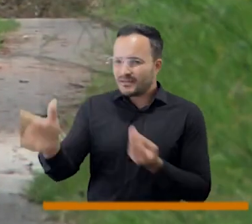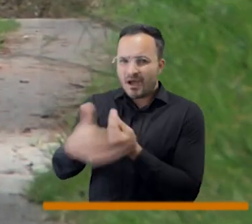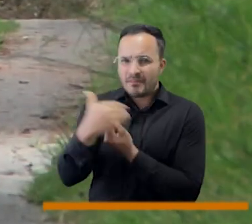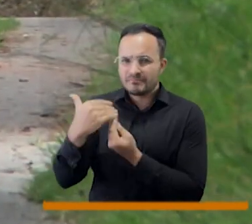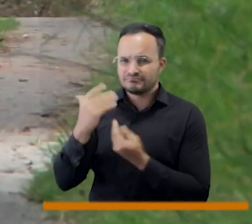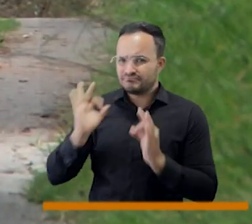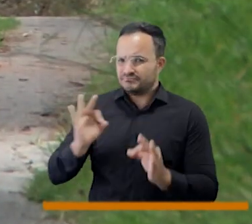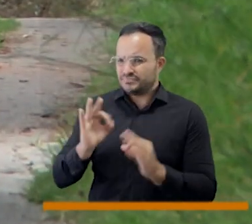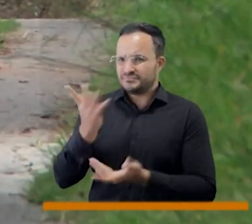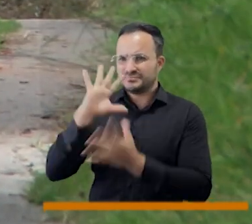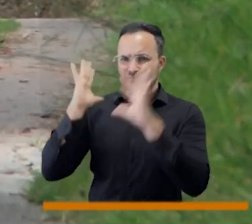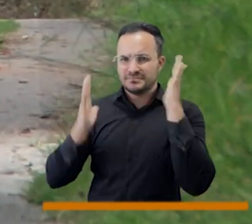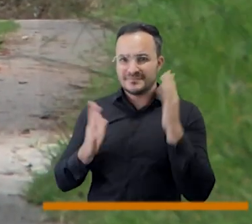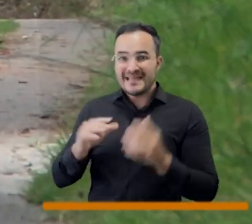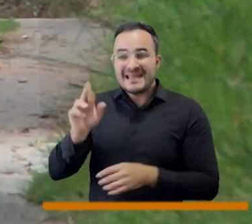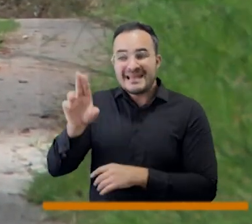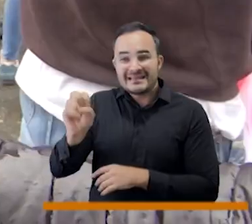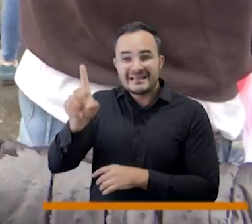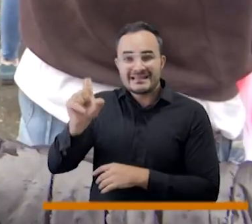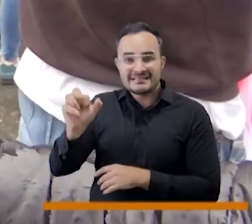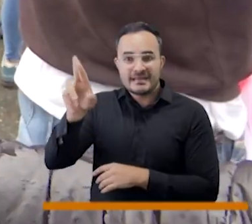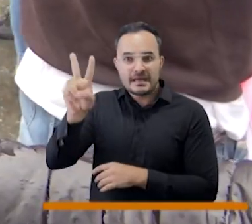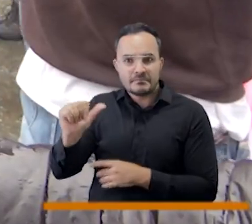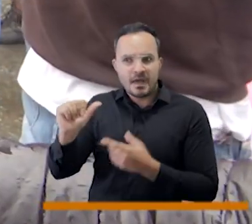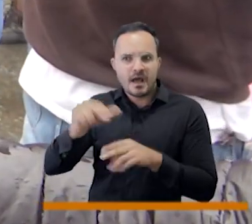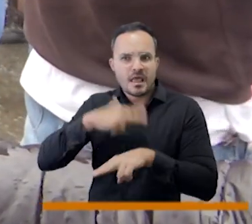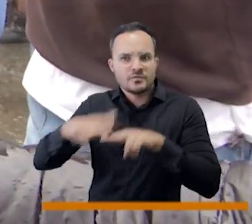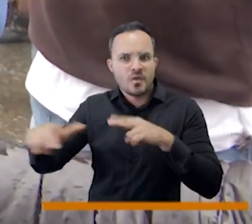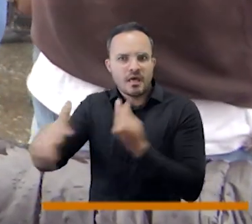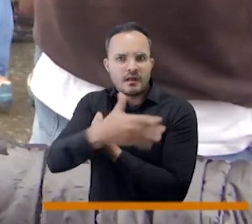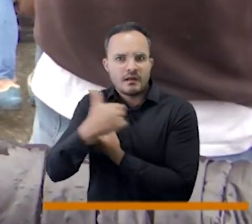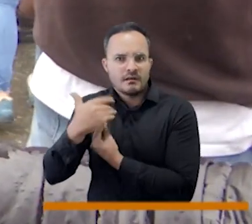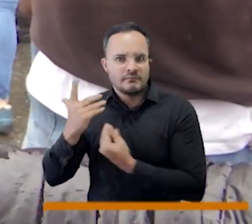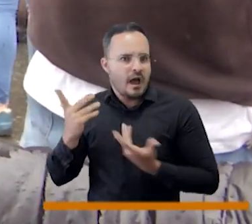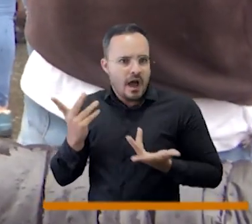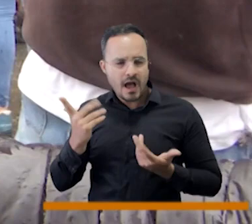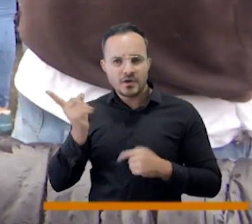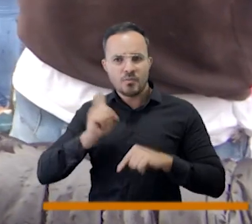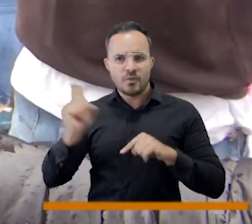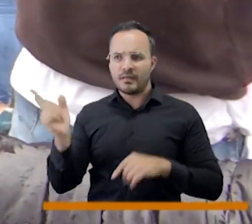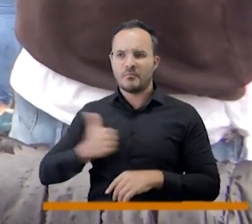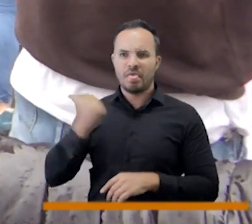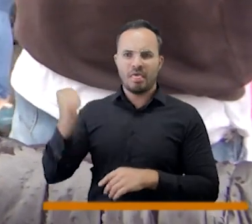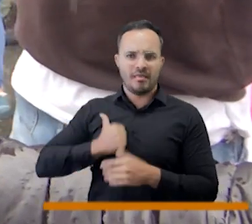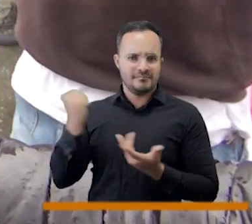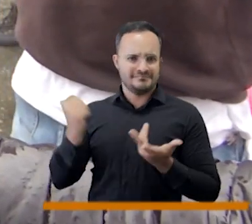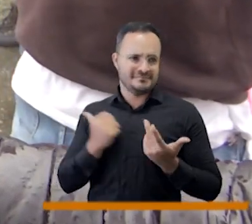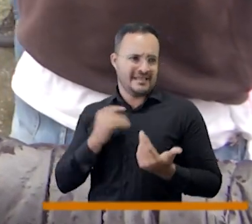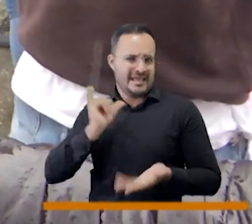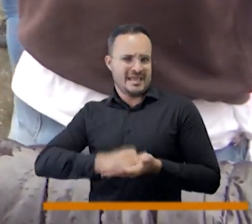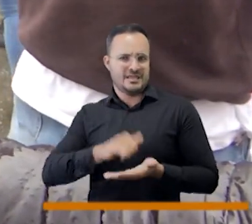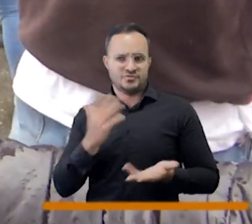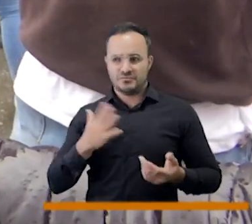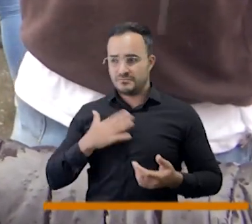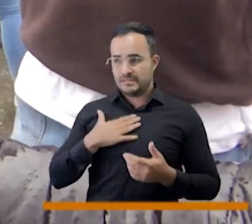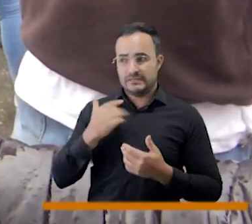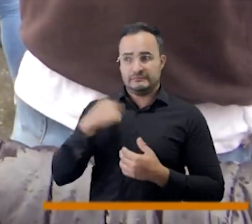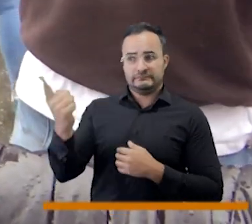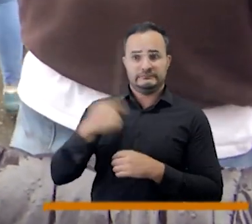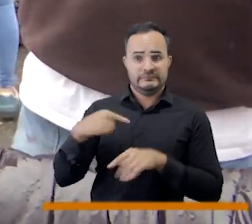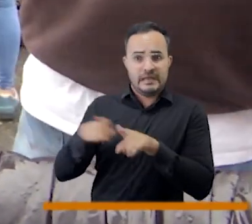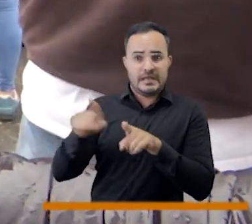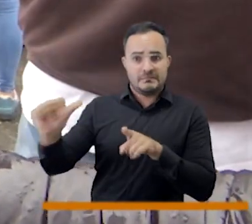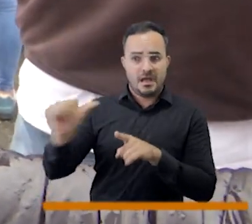reserva natural es simplemente algo que nos tiene que afectar a todos alrededor, no solamente la casa de mi